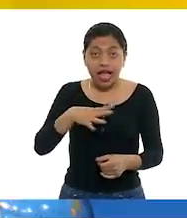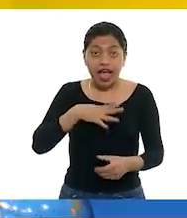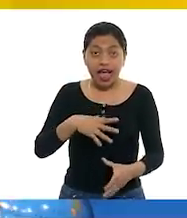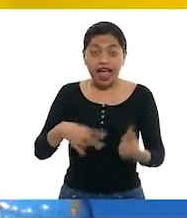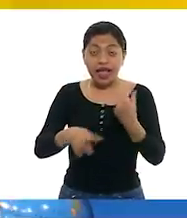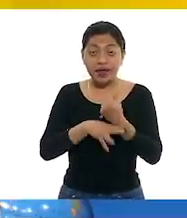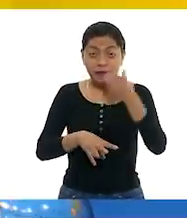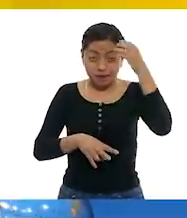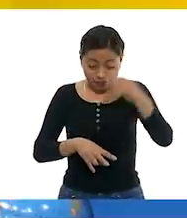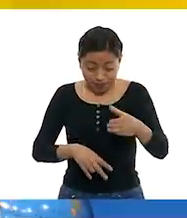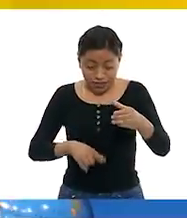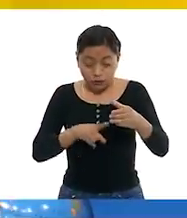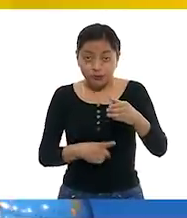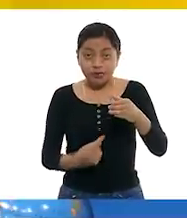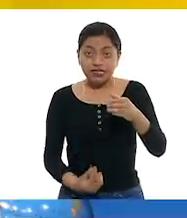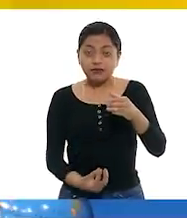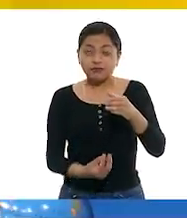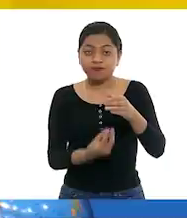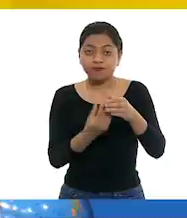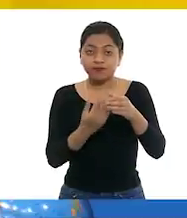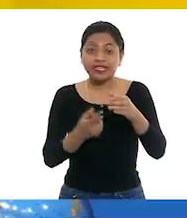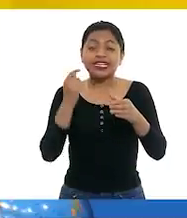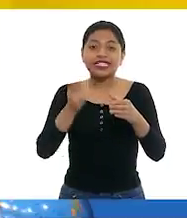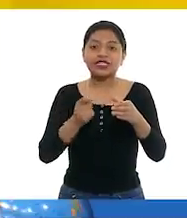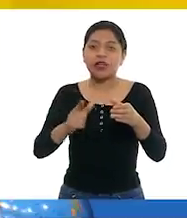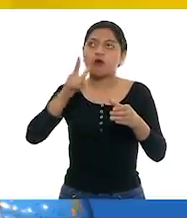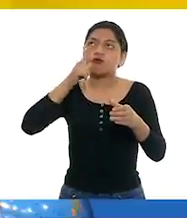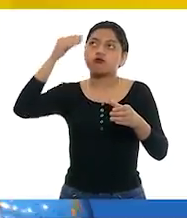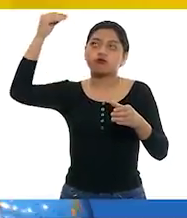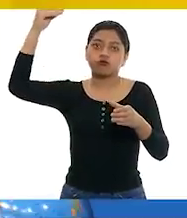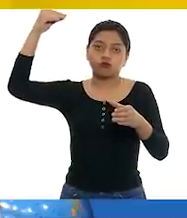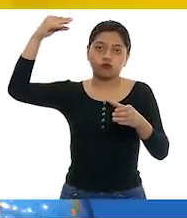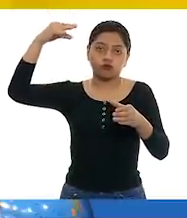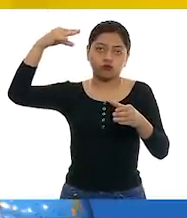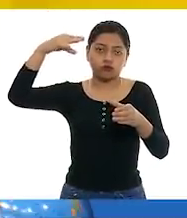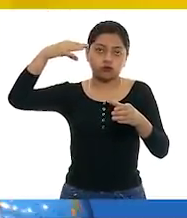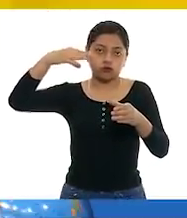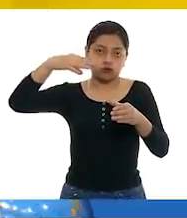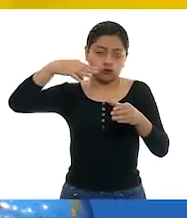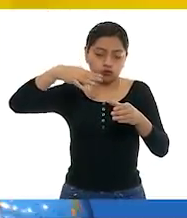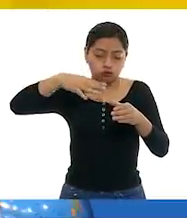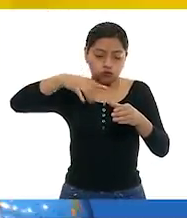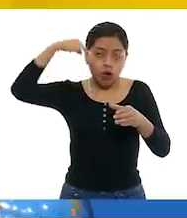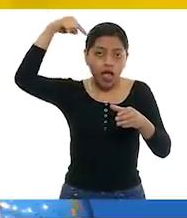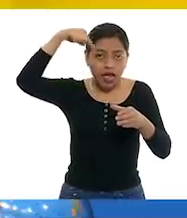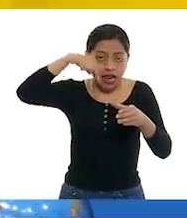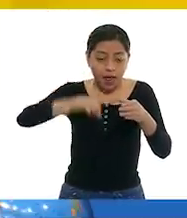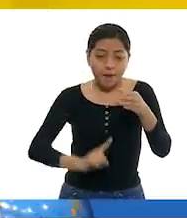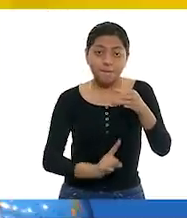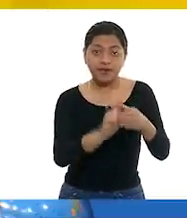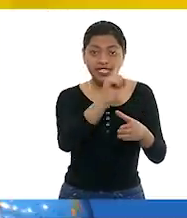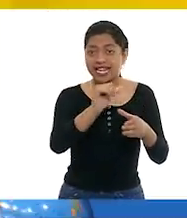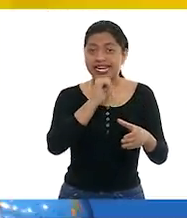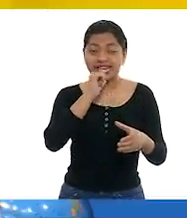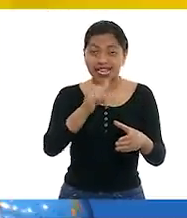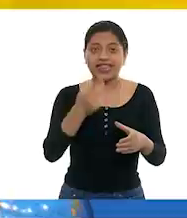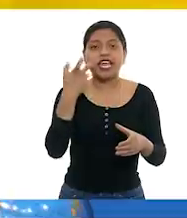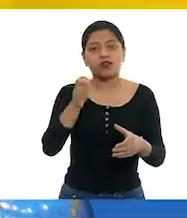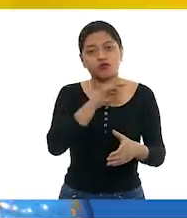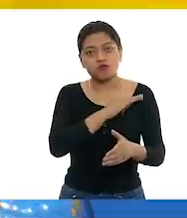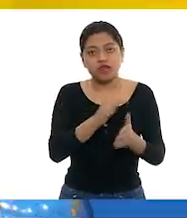grande, había la posibilidad que el efecto invernadero fuera un poco mayor y que el chocolate se derritiera,